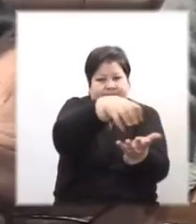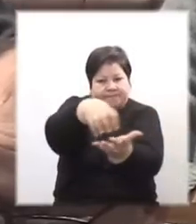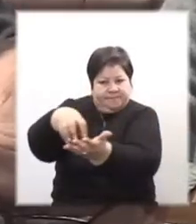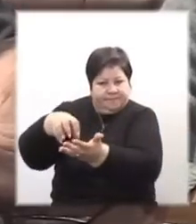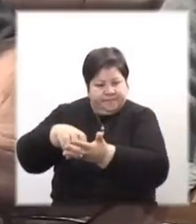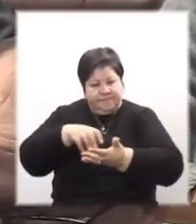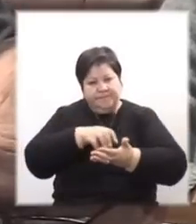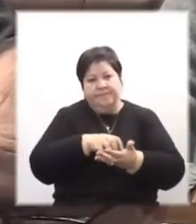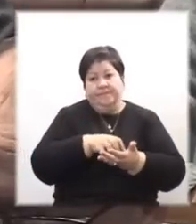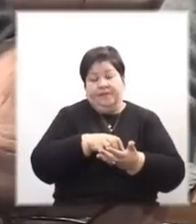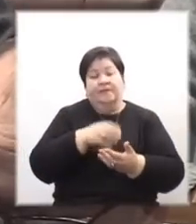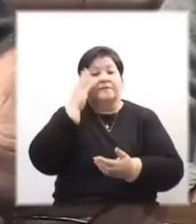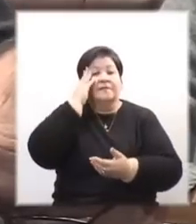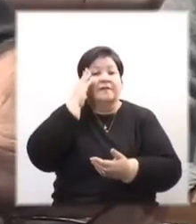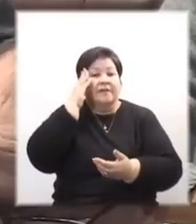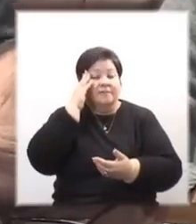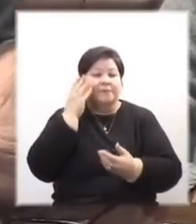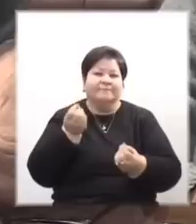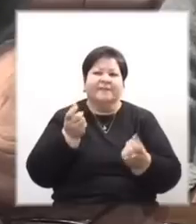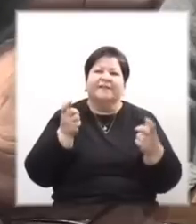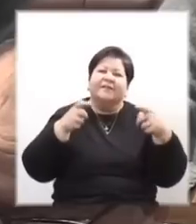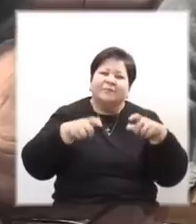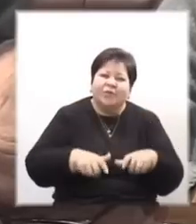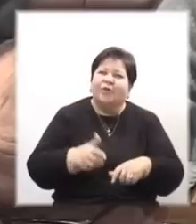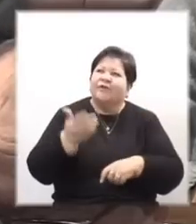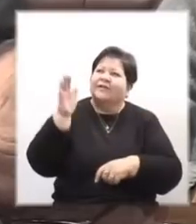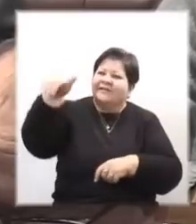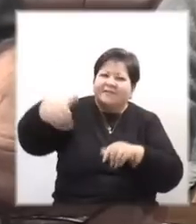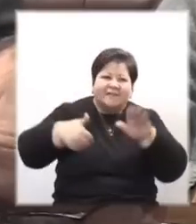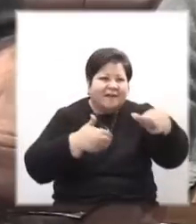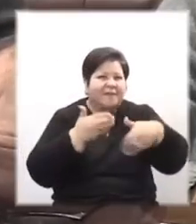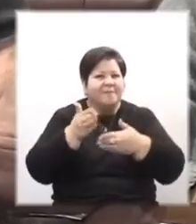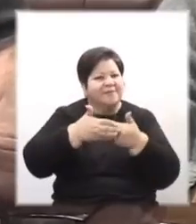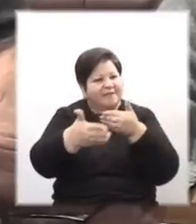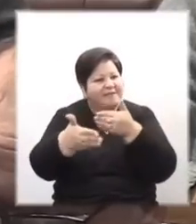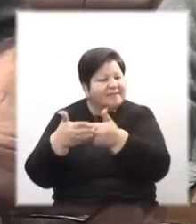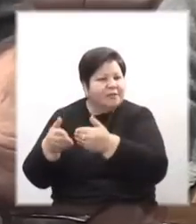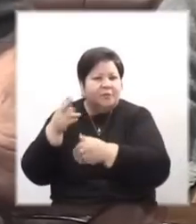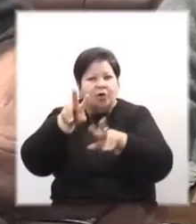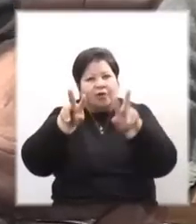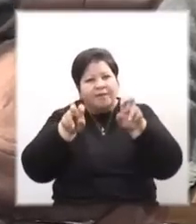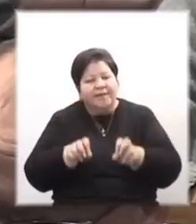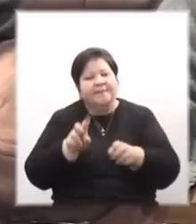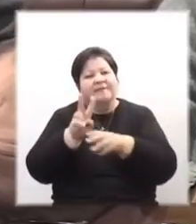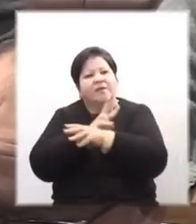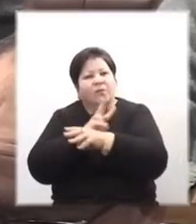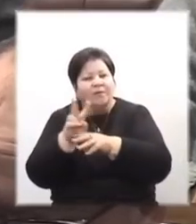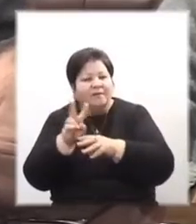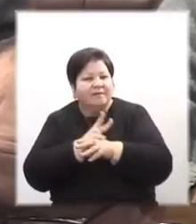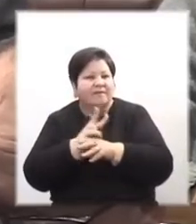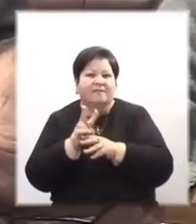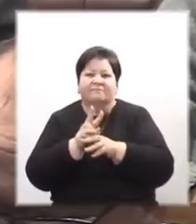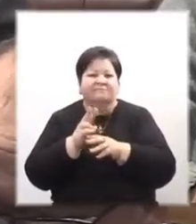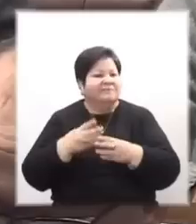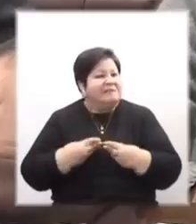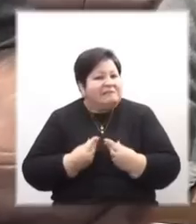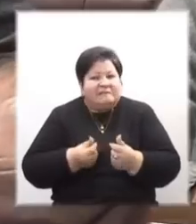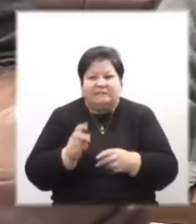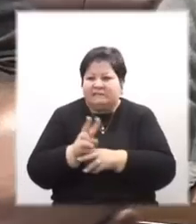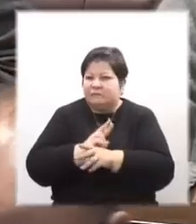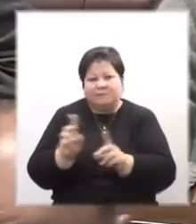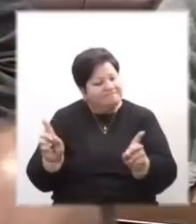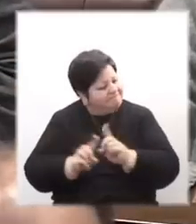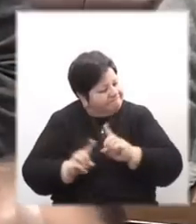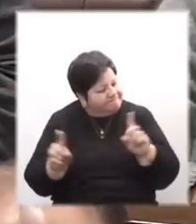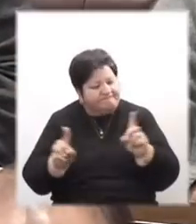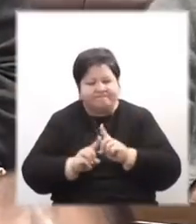aquellos que hemos coincidido en aquellas reuniones convocadas por vecinos en materia de seguridad pública, de que la gente no se siente más segura y que la